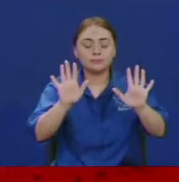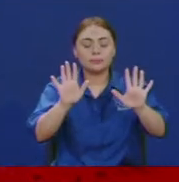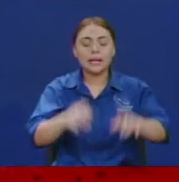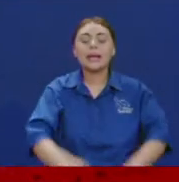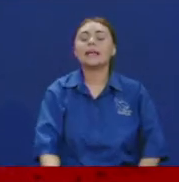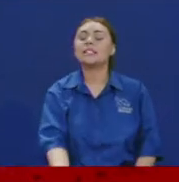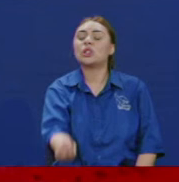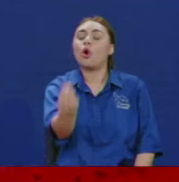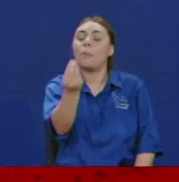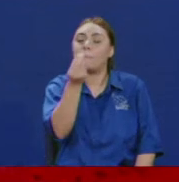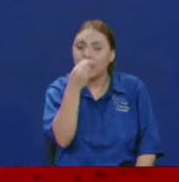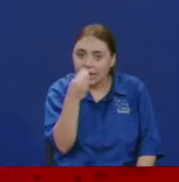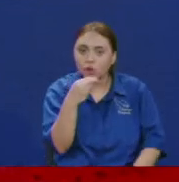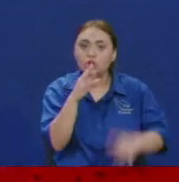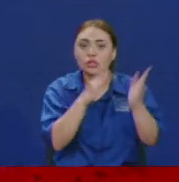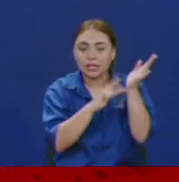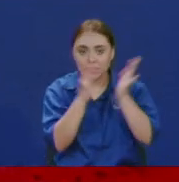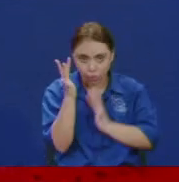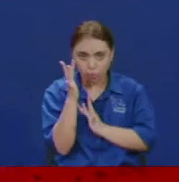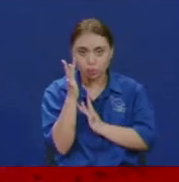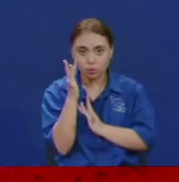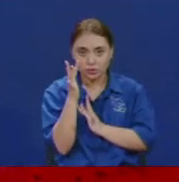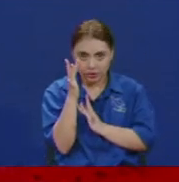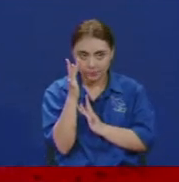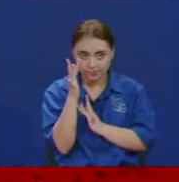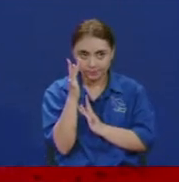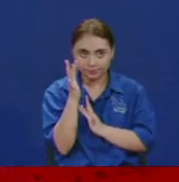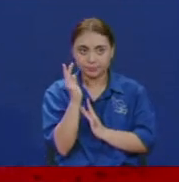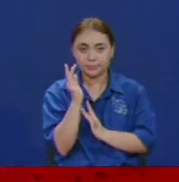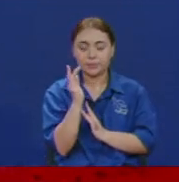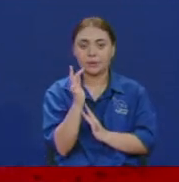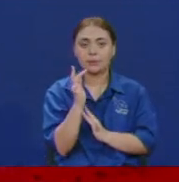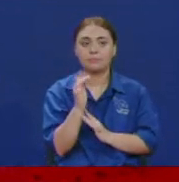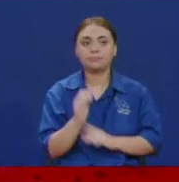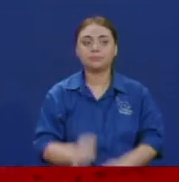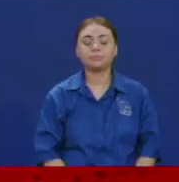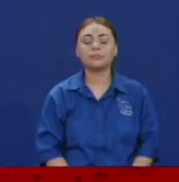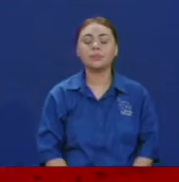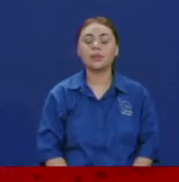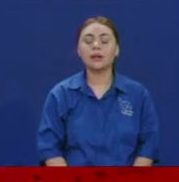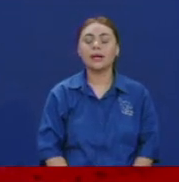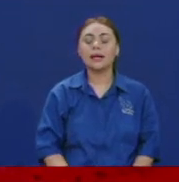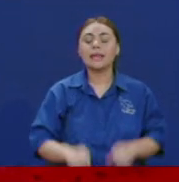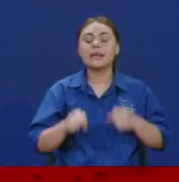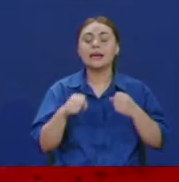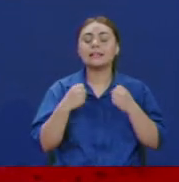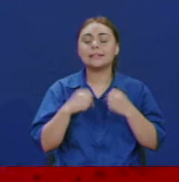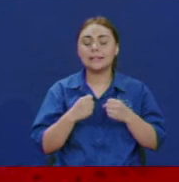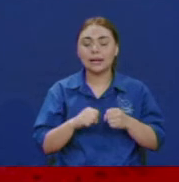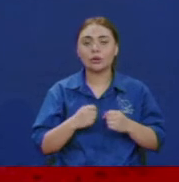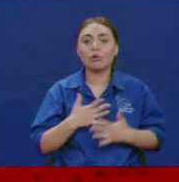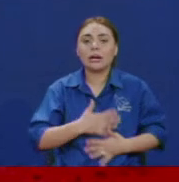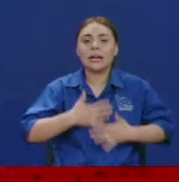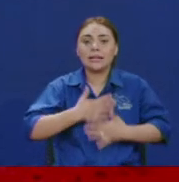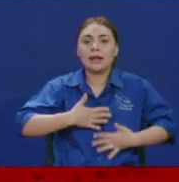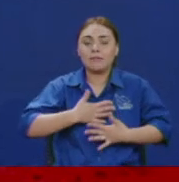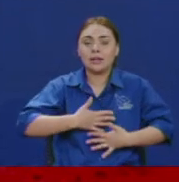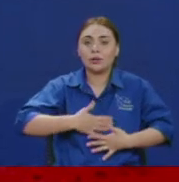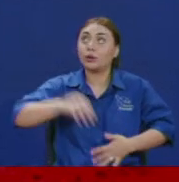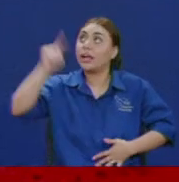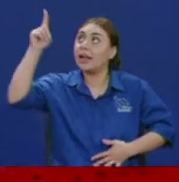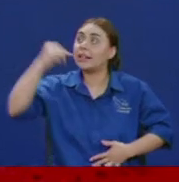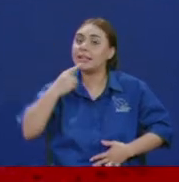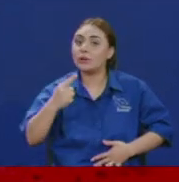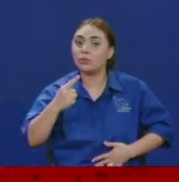a Jesucristo, comernos al Cordero y cumplir con lo que el Señor dijo en San Juan capítulo 6: el que come mi